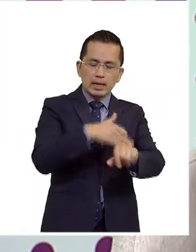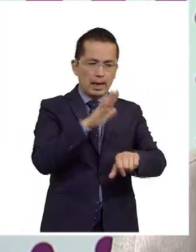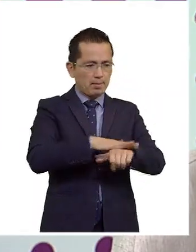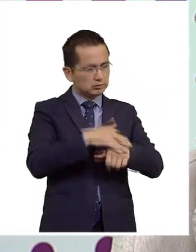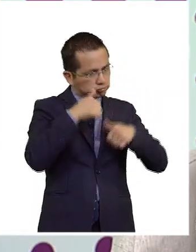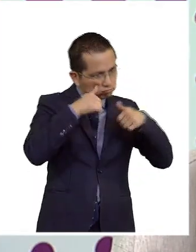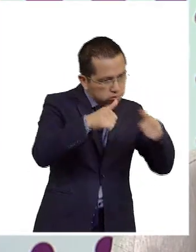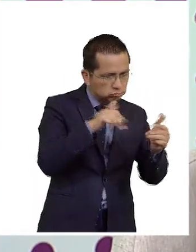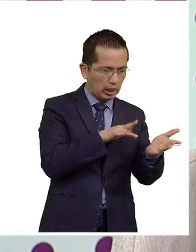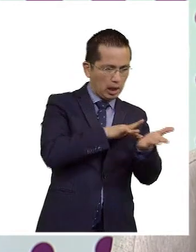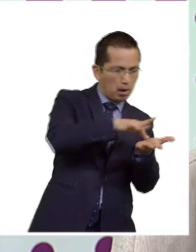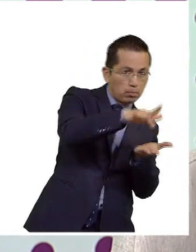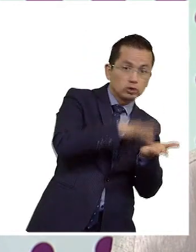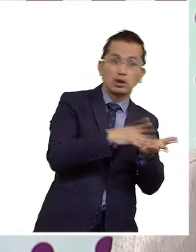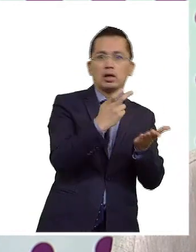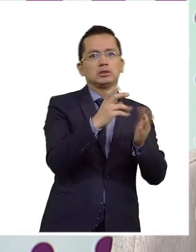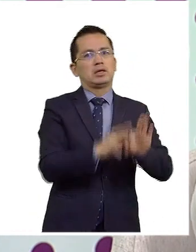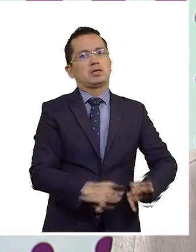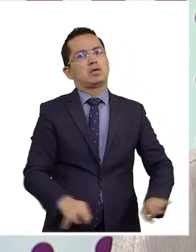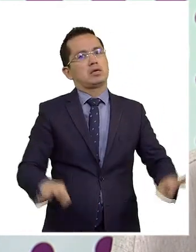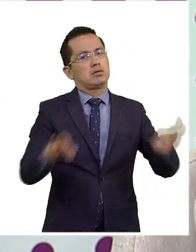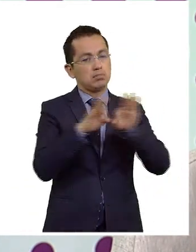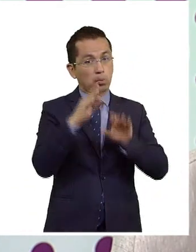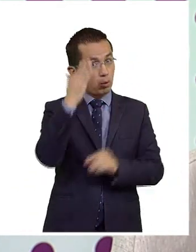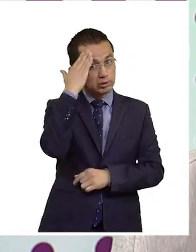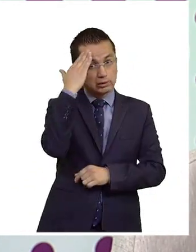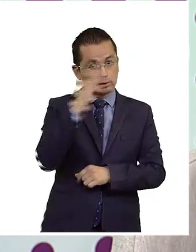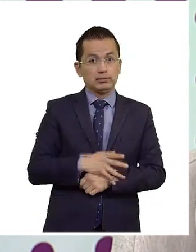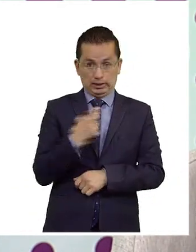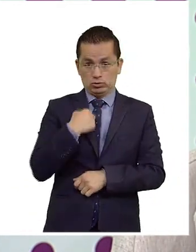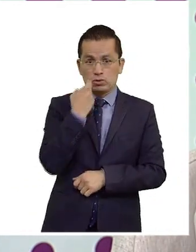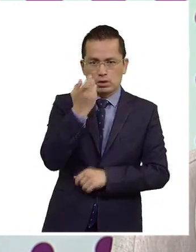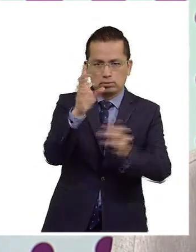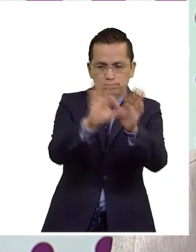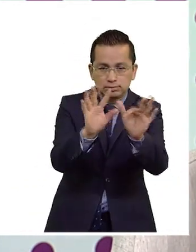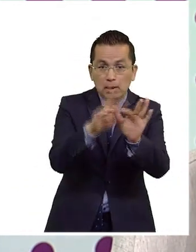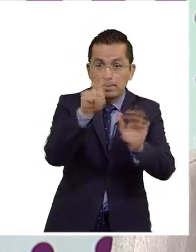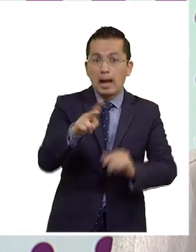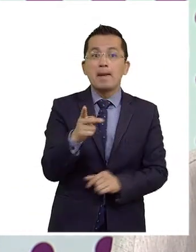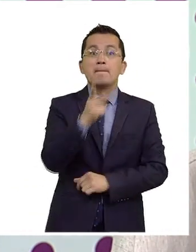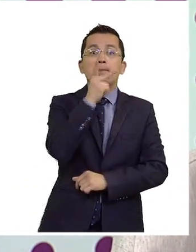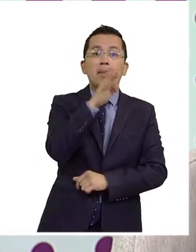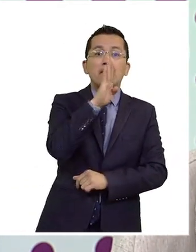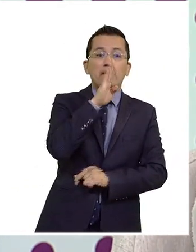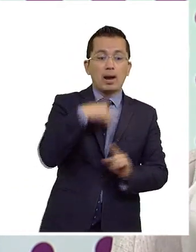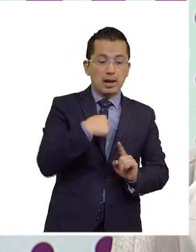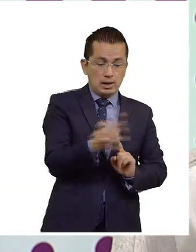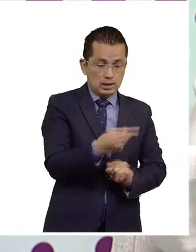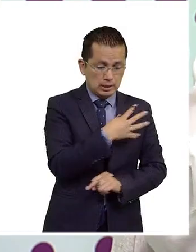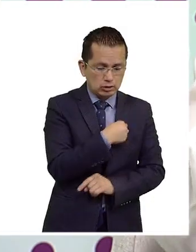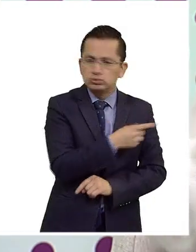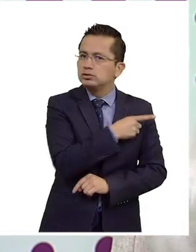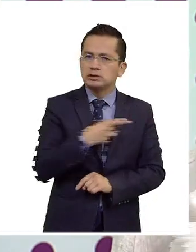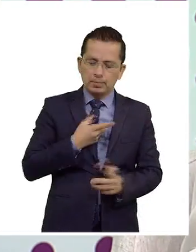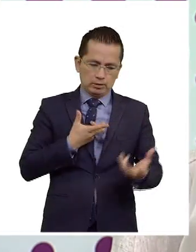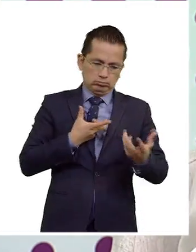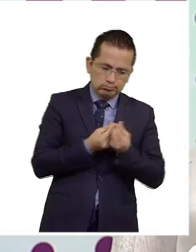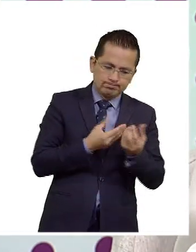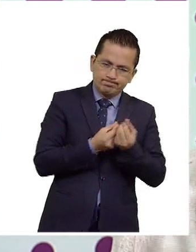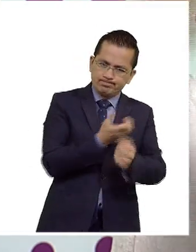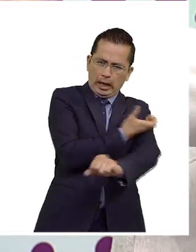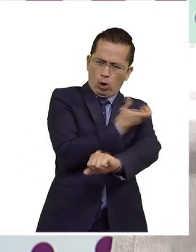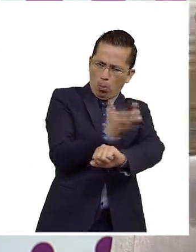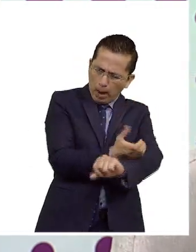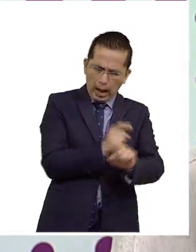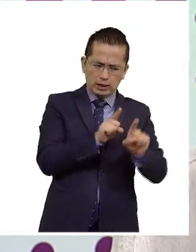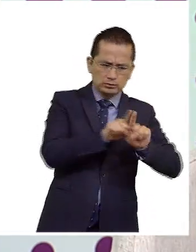las personas que nos están viendo, lo importante que es que los padres y las madres acompañen a sus hijos, porque aunque no tengas la